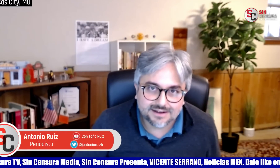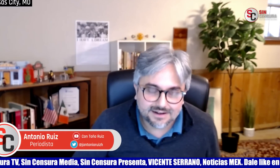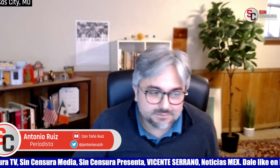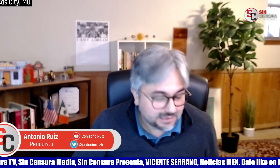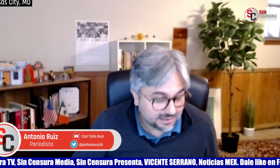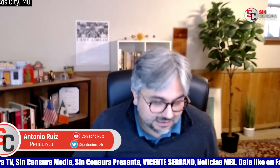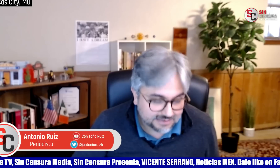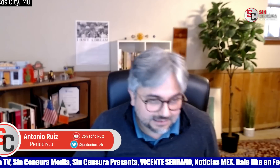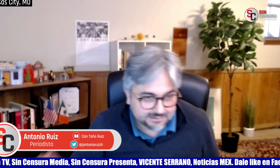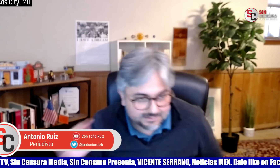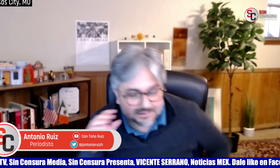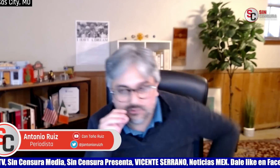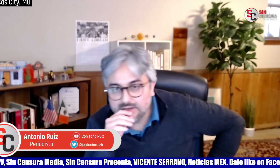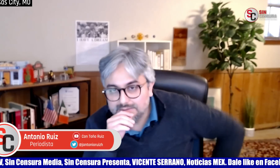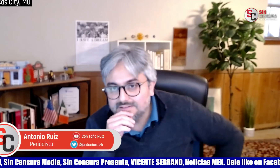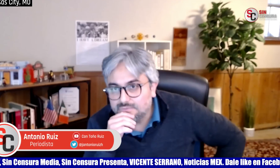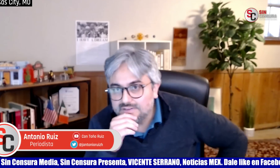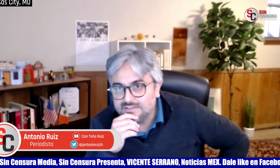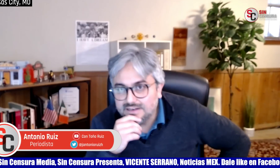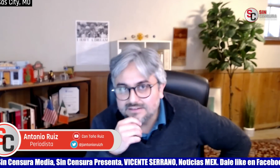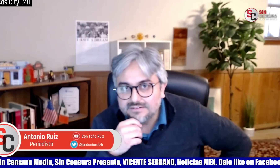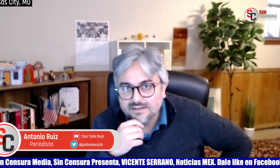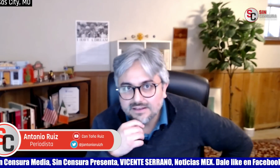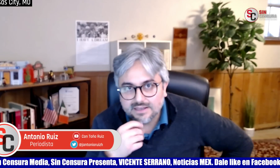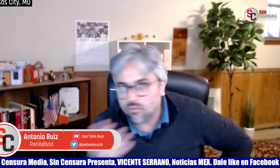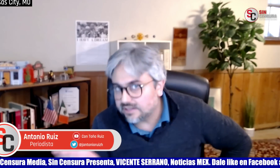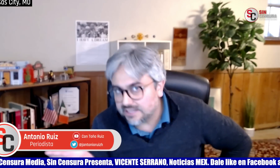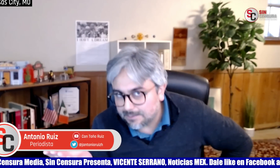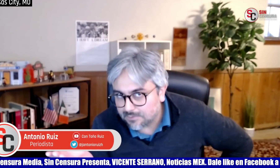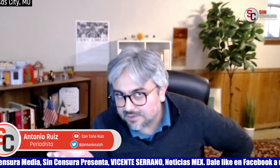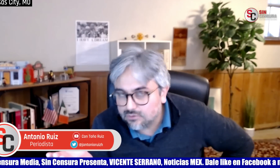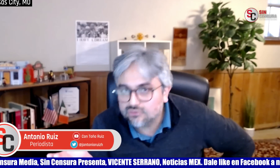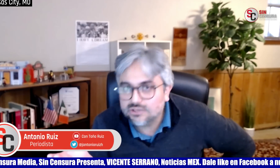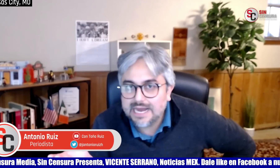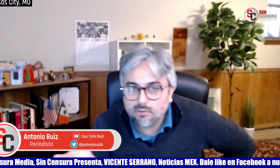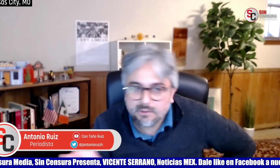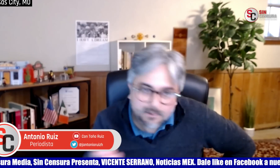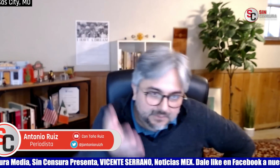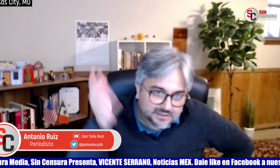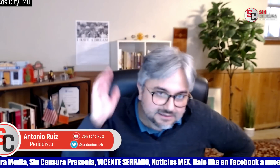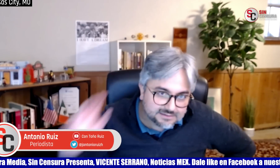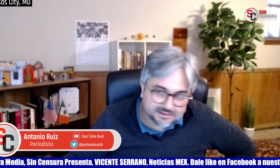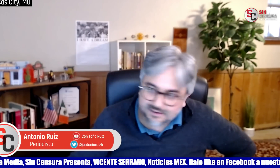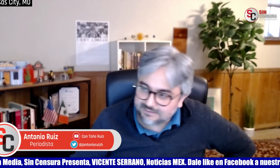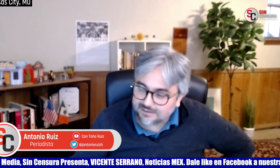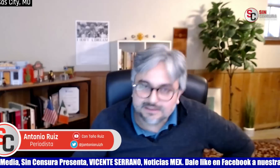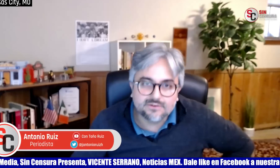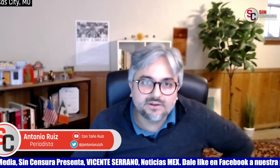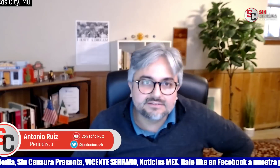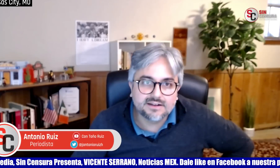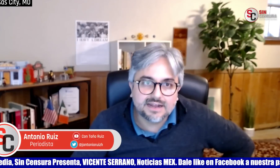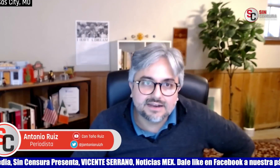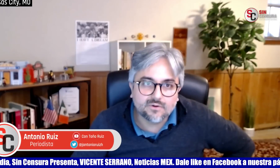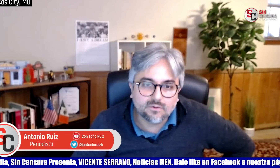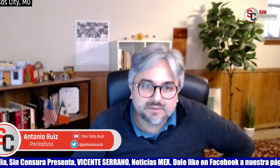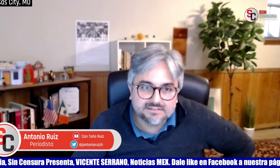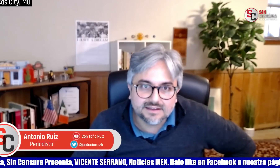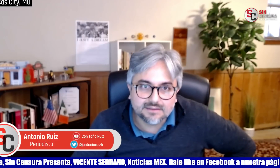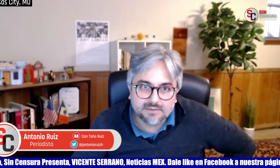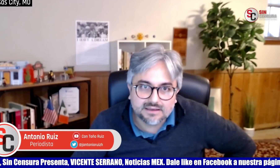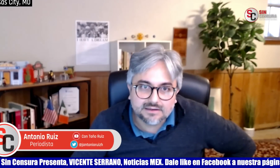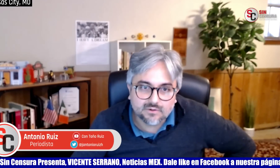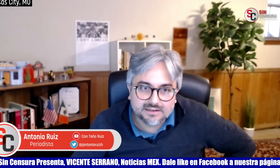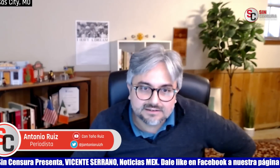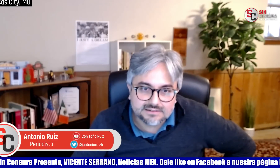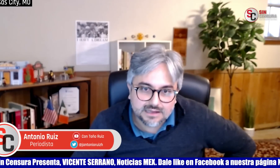las carreras, las asignaturas más difíciles que no cualquiera puede cursar, ¿no? Bueno, pues ahí dicen que Zedillo es el gran economista